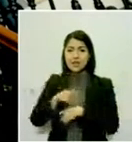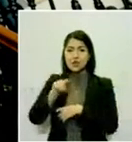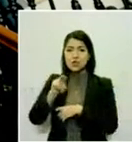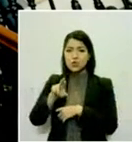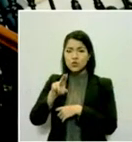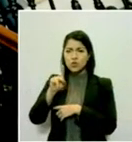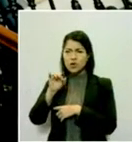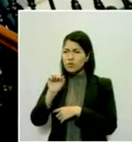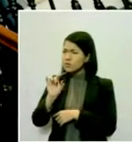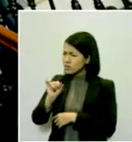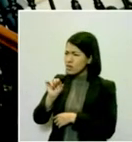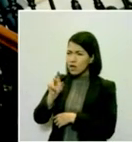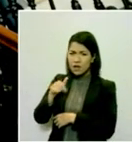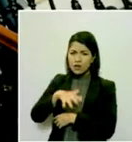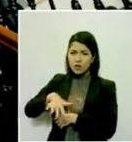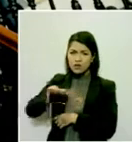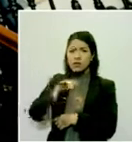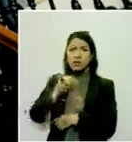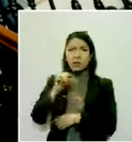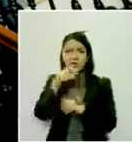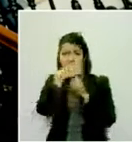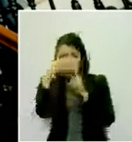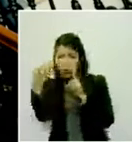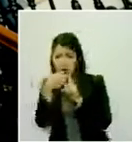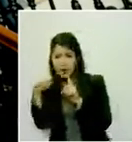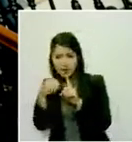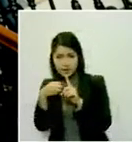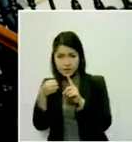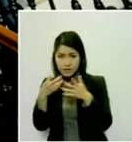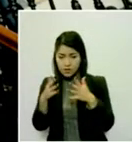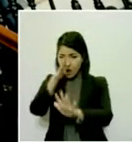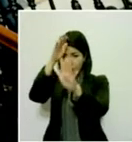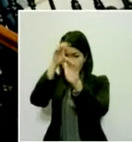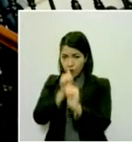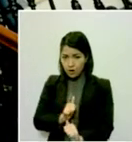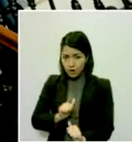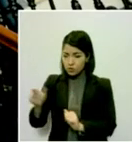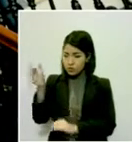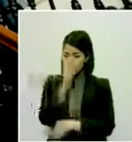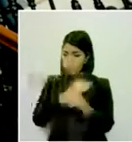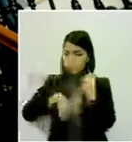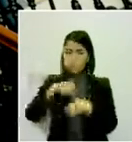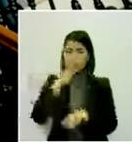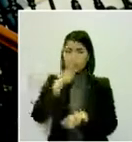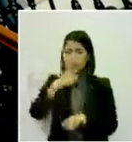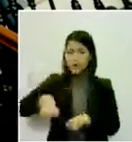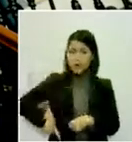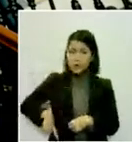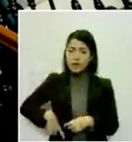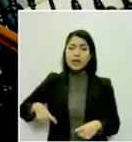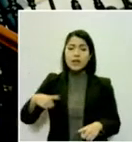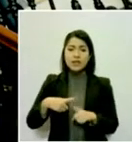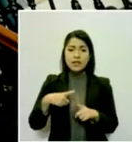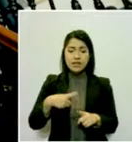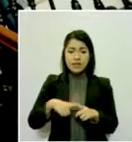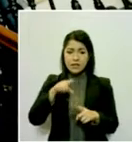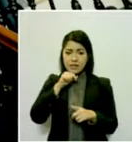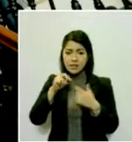Ángel, ahí se organizaron y el autogobierno colocó, tiene su propia receptoría de rentas,